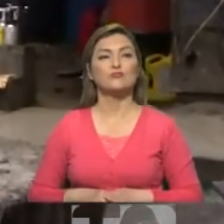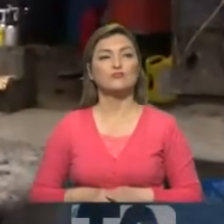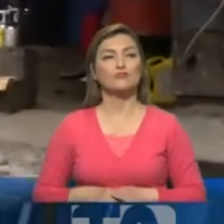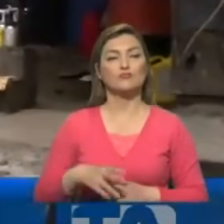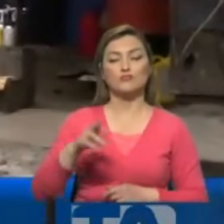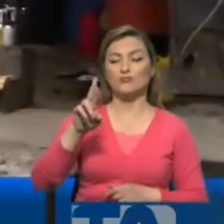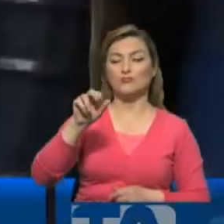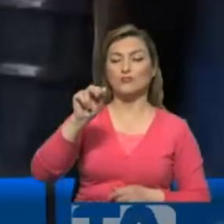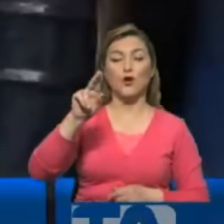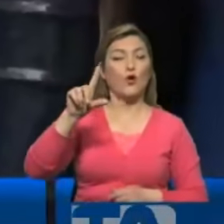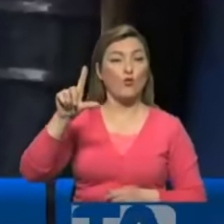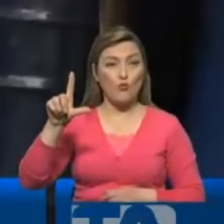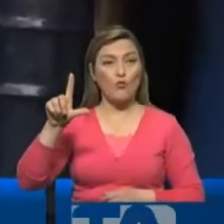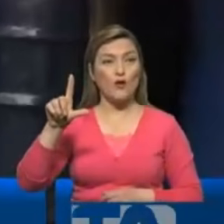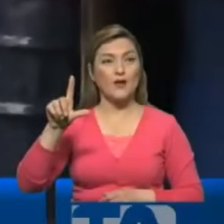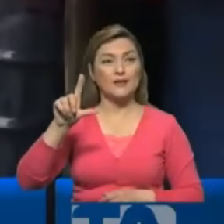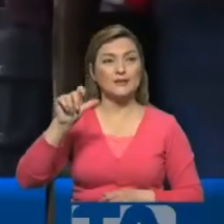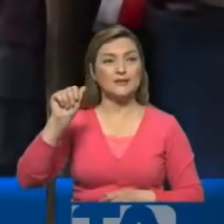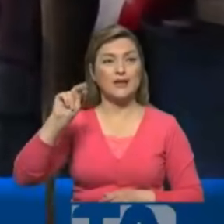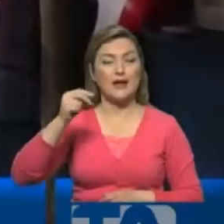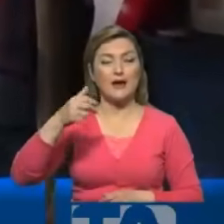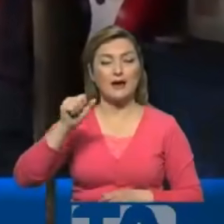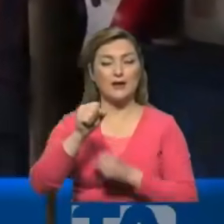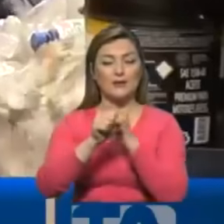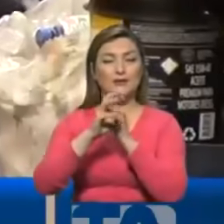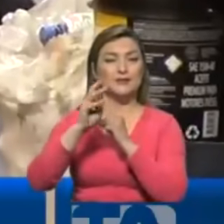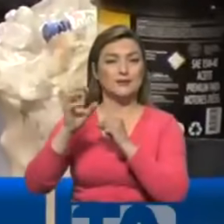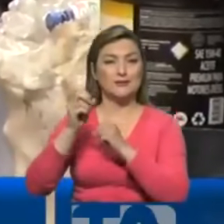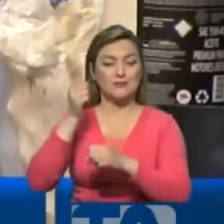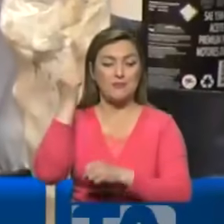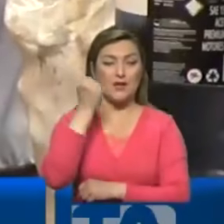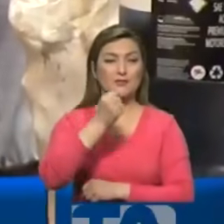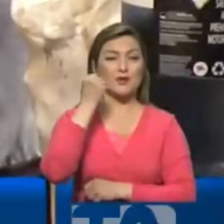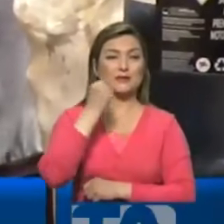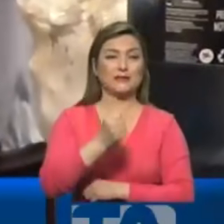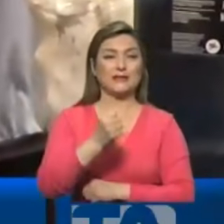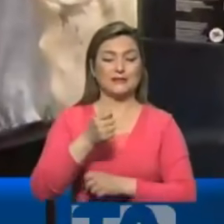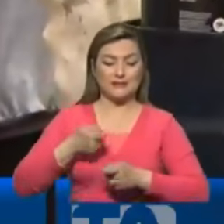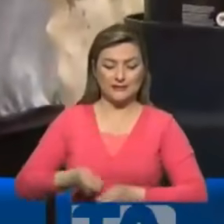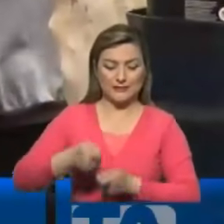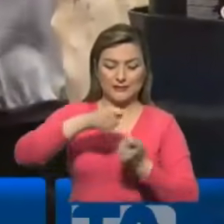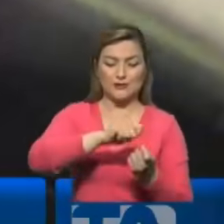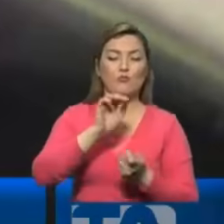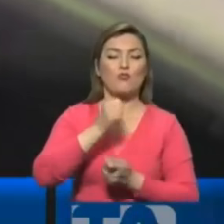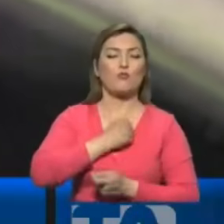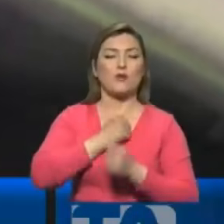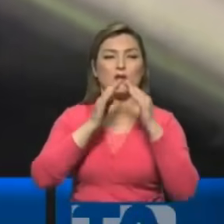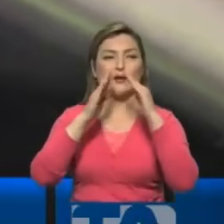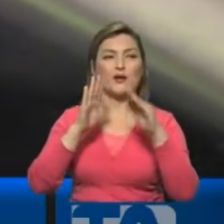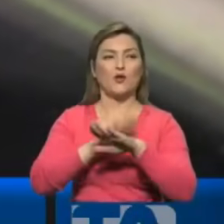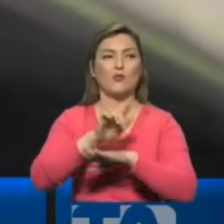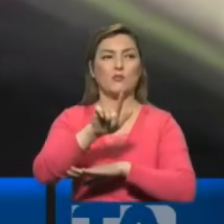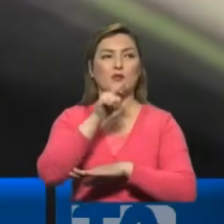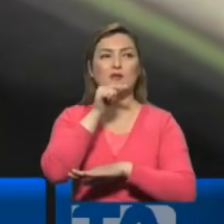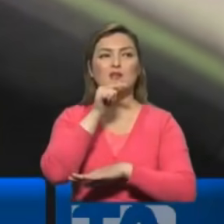Raúl Yanga, de 60 años, fue asesinado y enterrado en su propia vivienda. Presuntamente, el principal sospechoso de este hecho es su hijo,